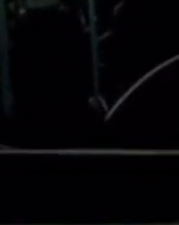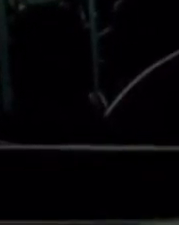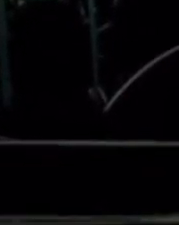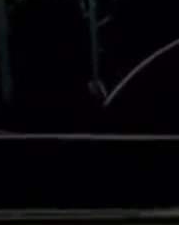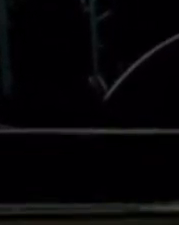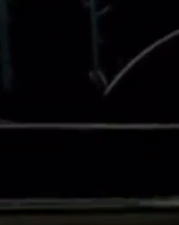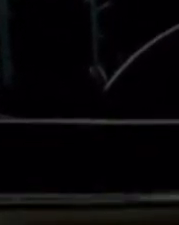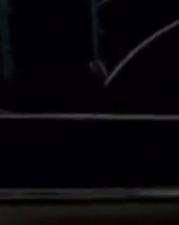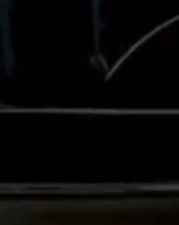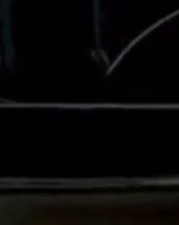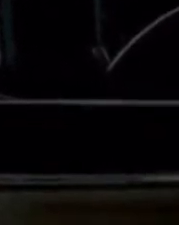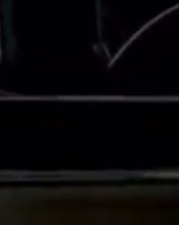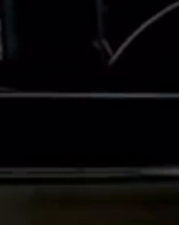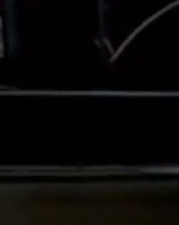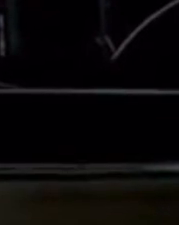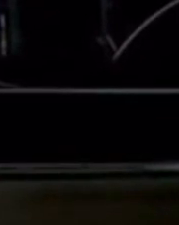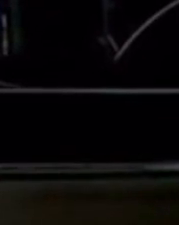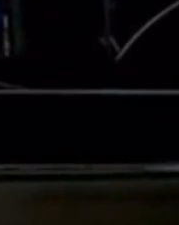lo mismo